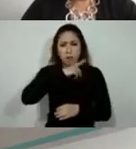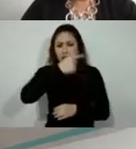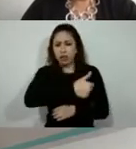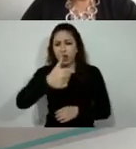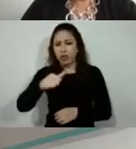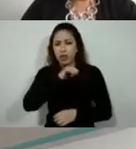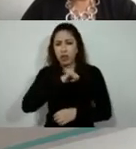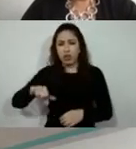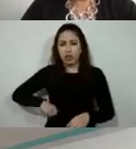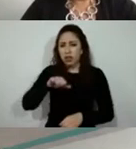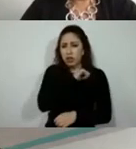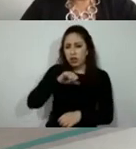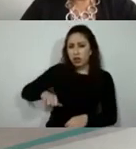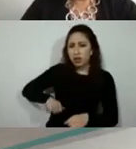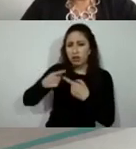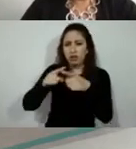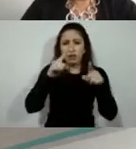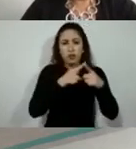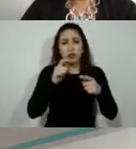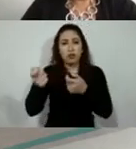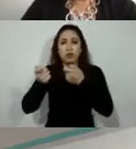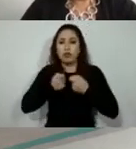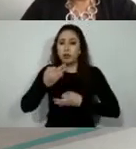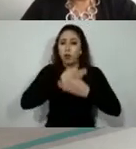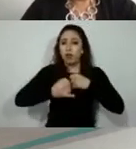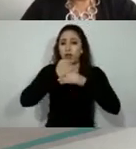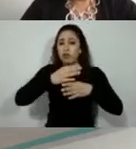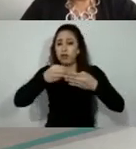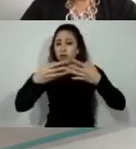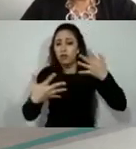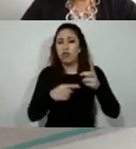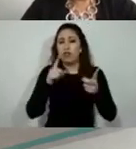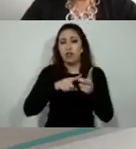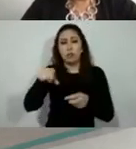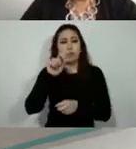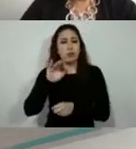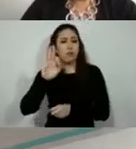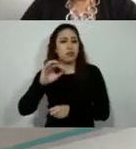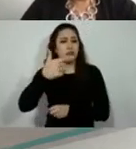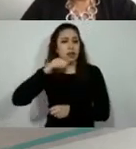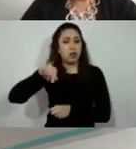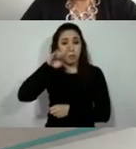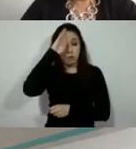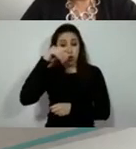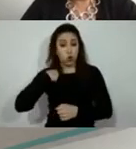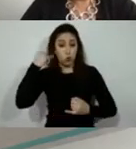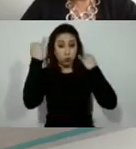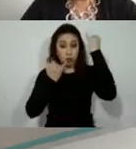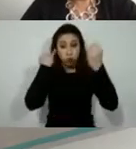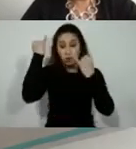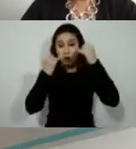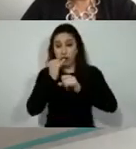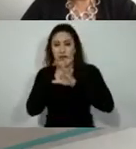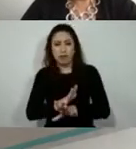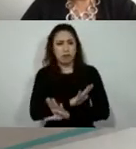mismo lugar, que es la Fiscalía. Así que aquí yo no estoy inventando, ni mucho menos, son números que